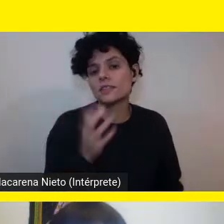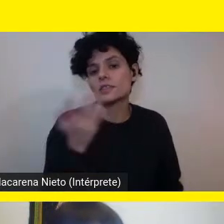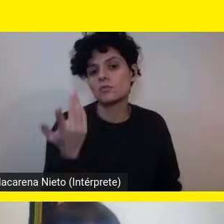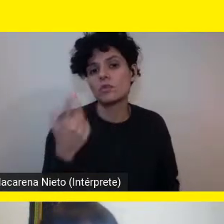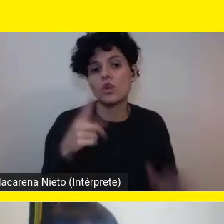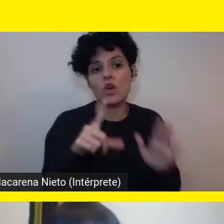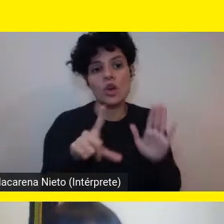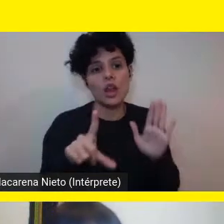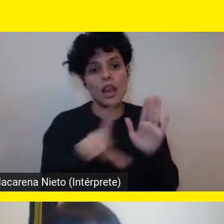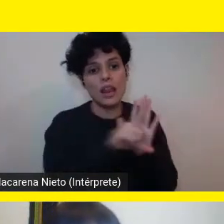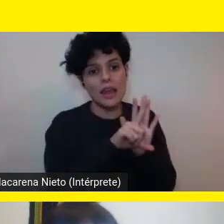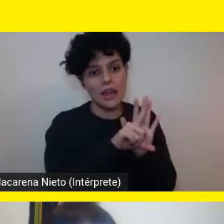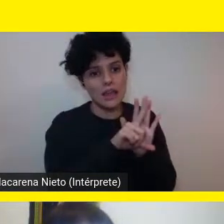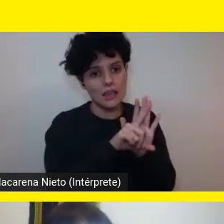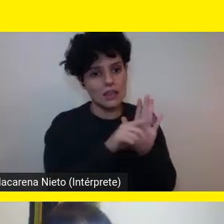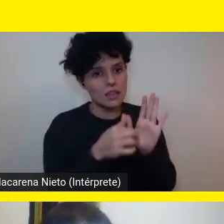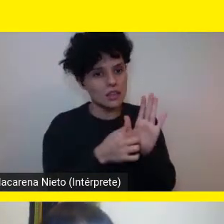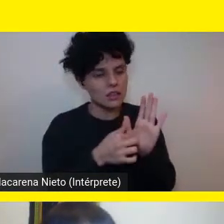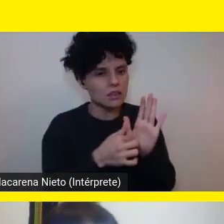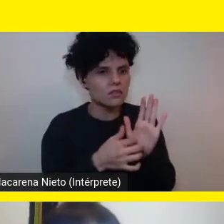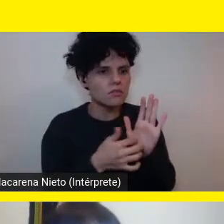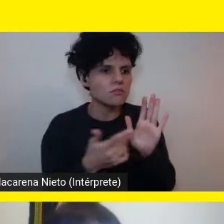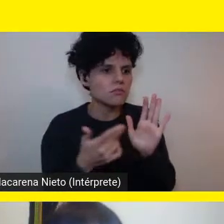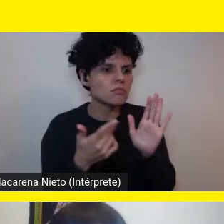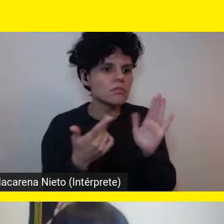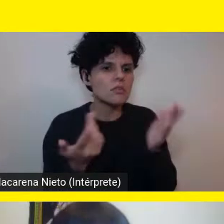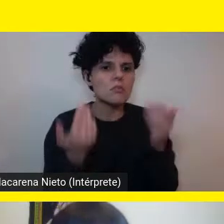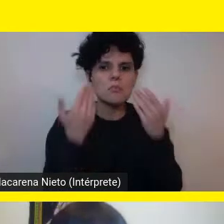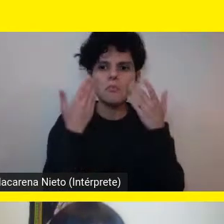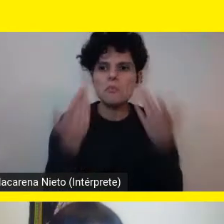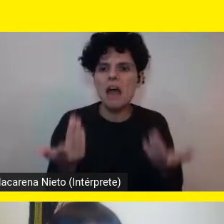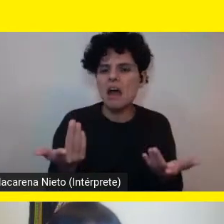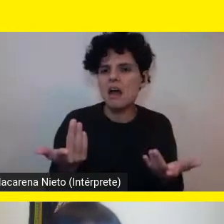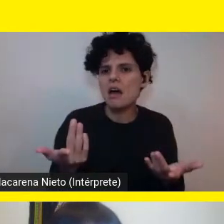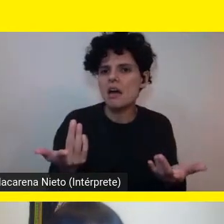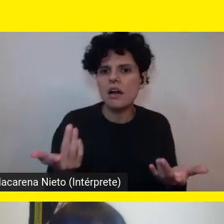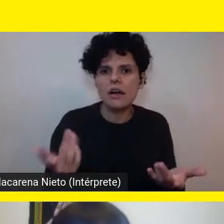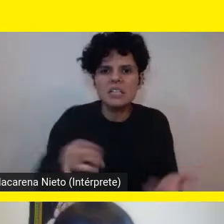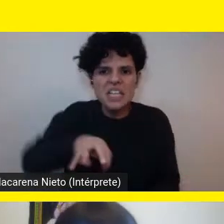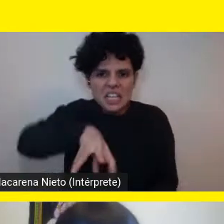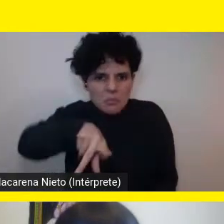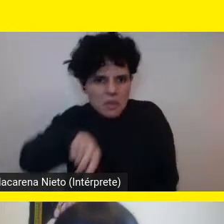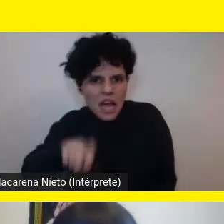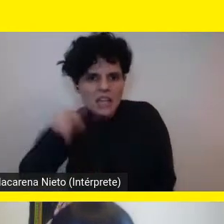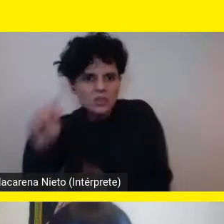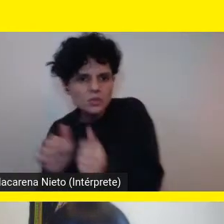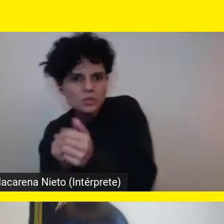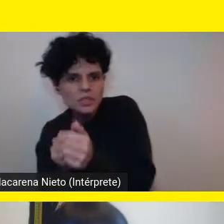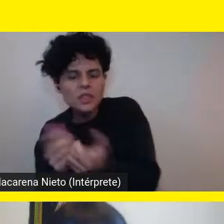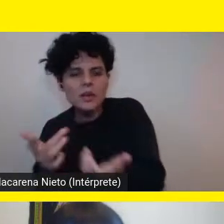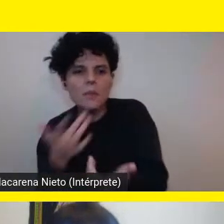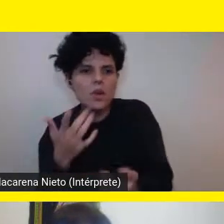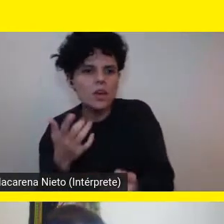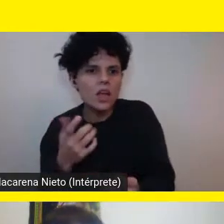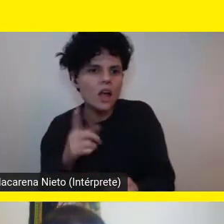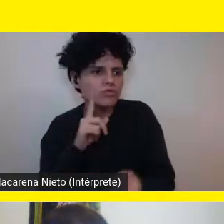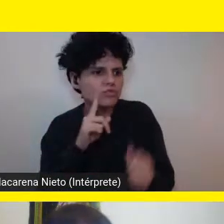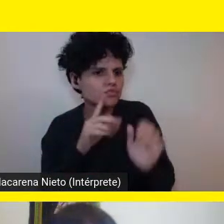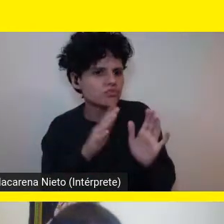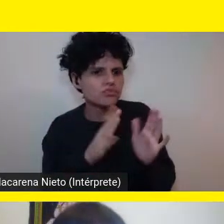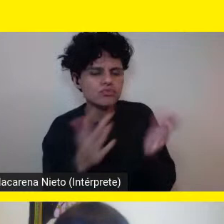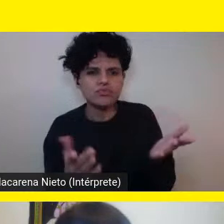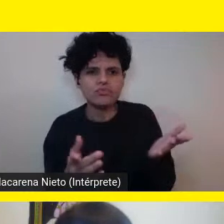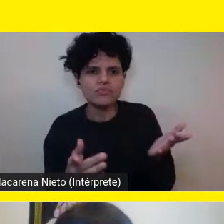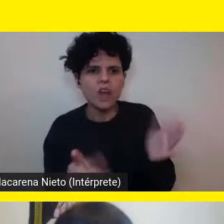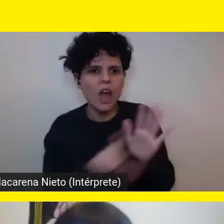para los criminales y los cómplices, o sea, existe una impunidad y es impuesta y legitimizada por los poderes del Estado. O sea,